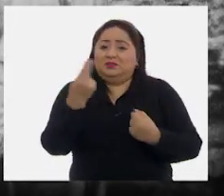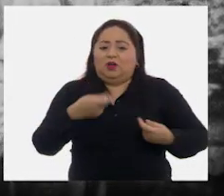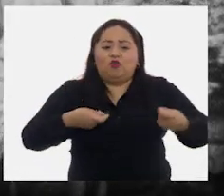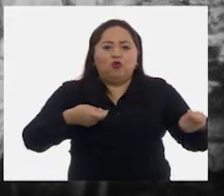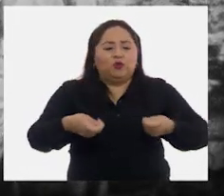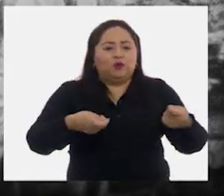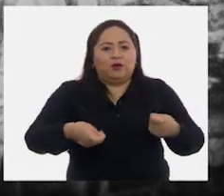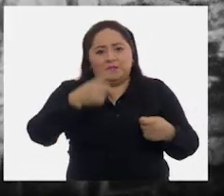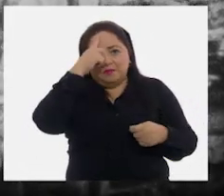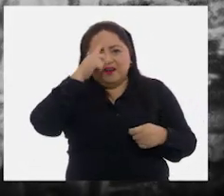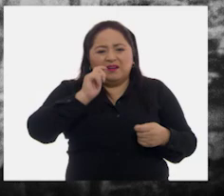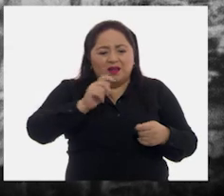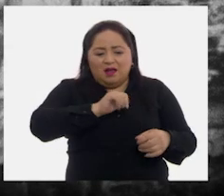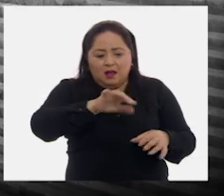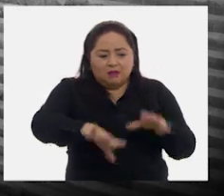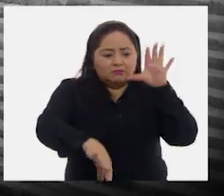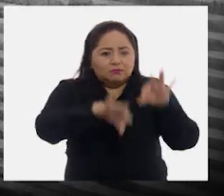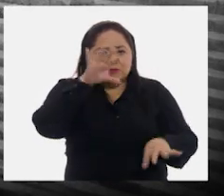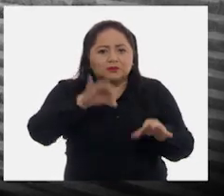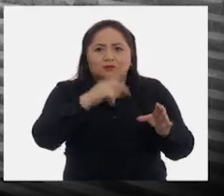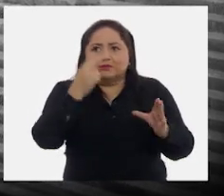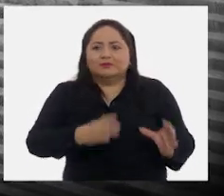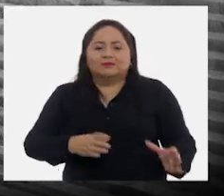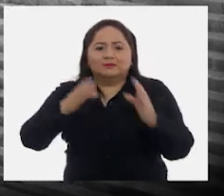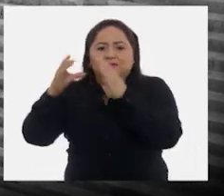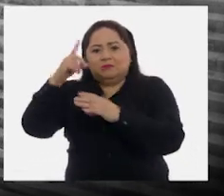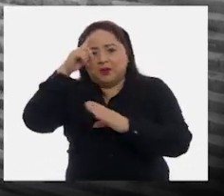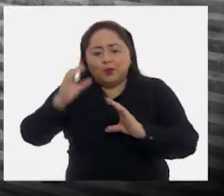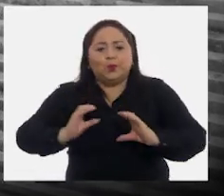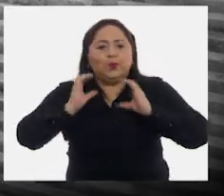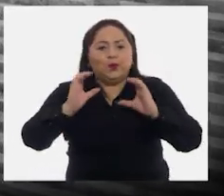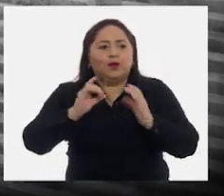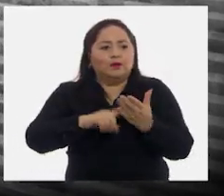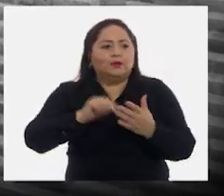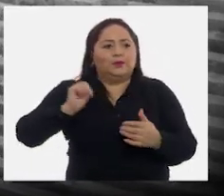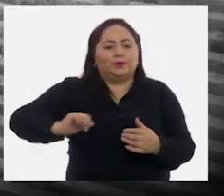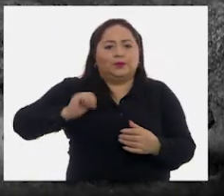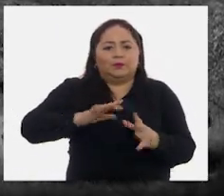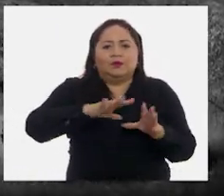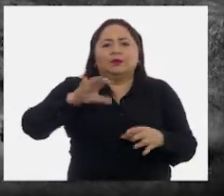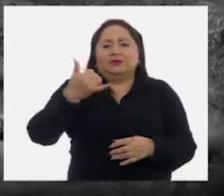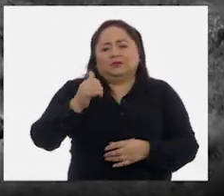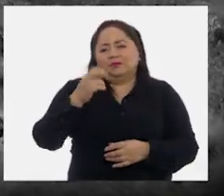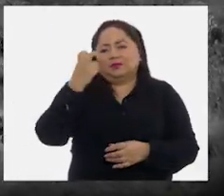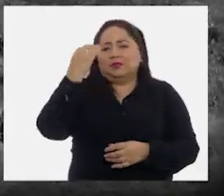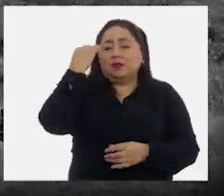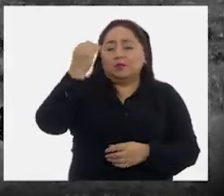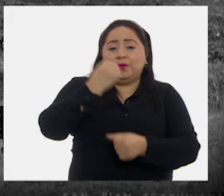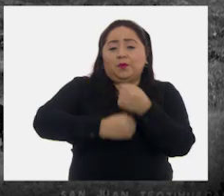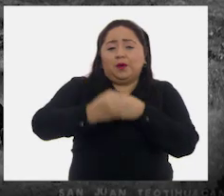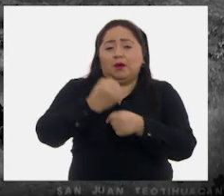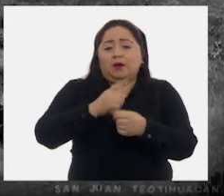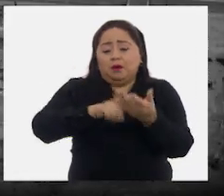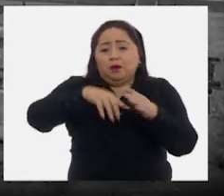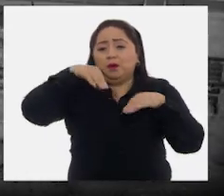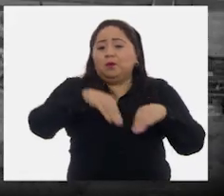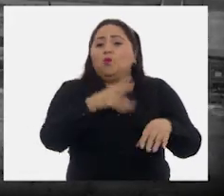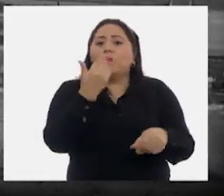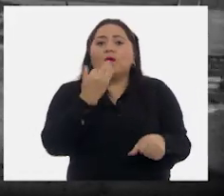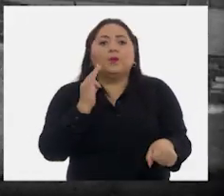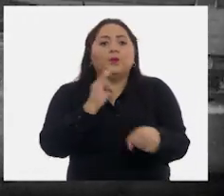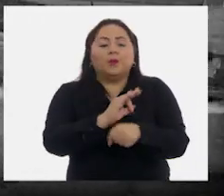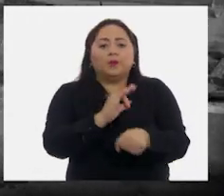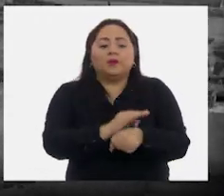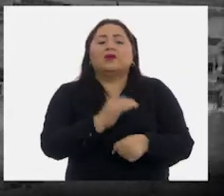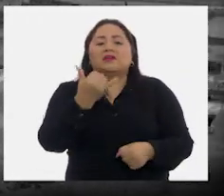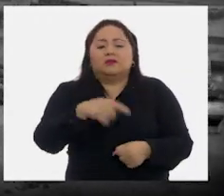los aspectos relacionados con los hallazgos y la conservación de las zonas arqueológicas y coloniales, que durante años estuvieron desprotegidas y